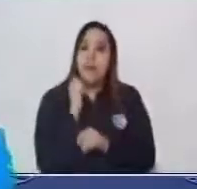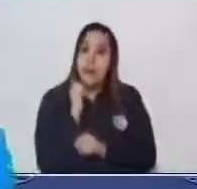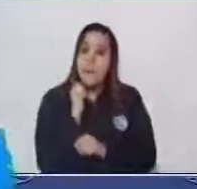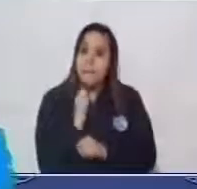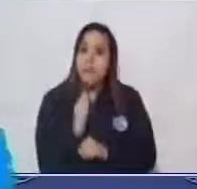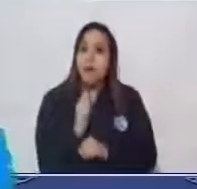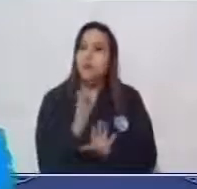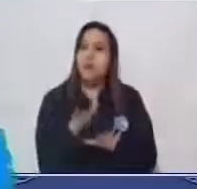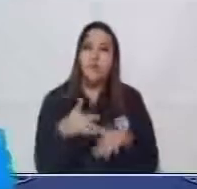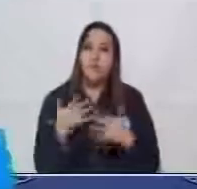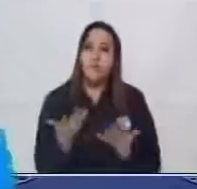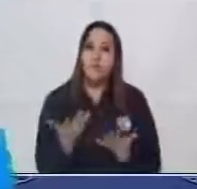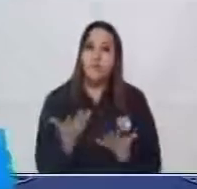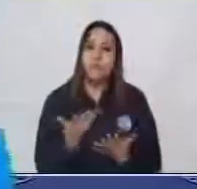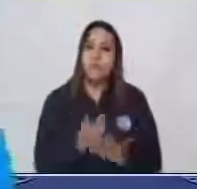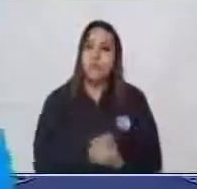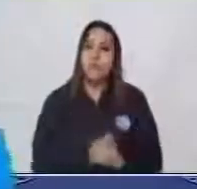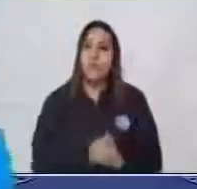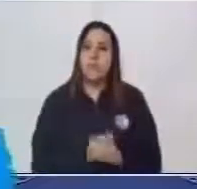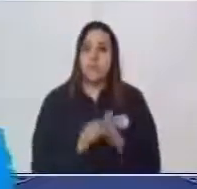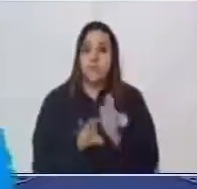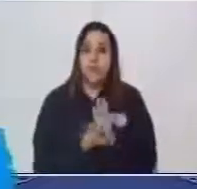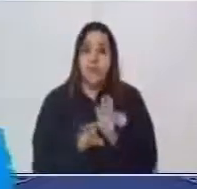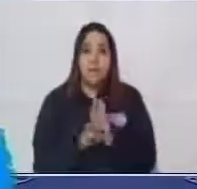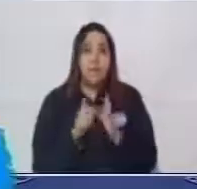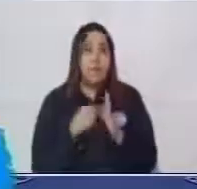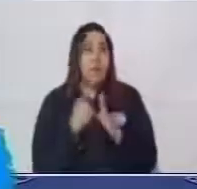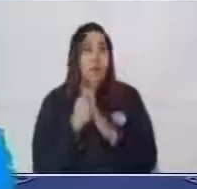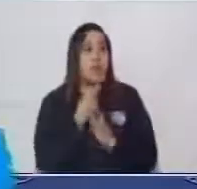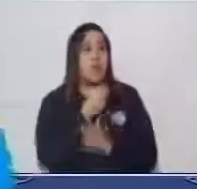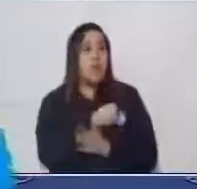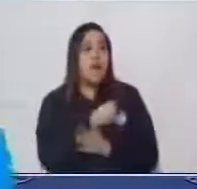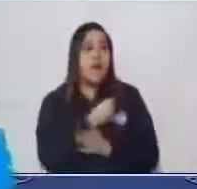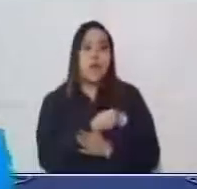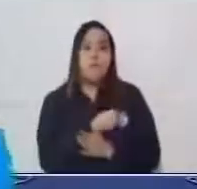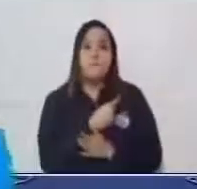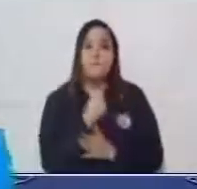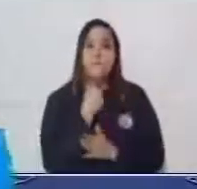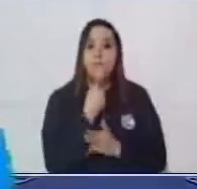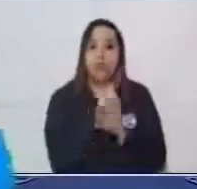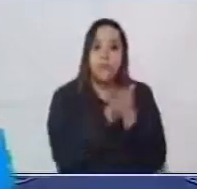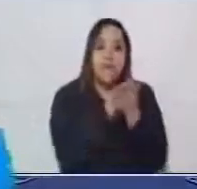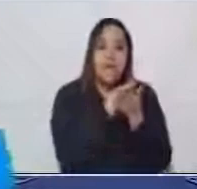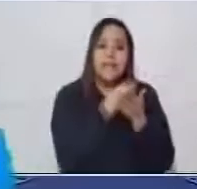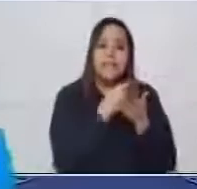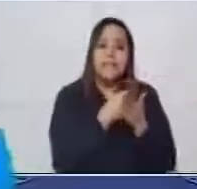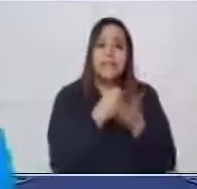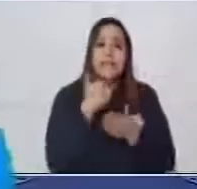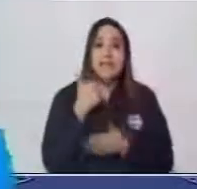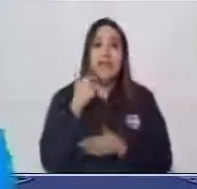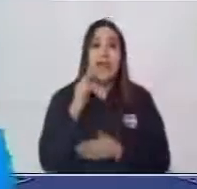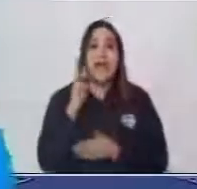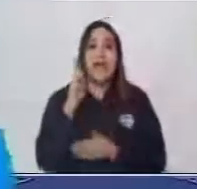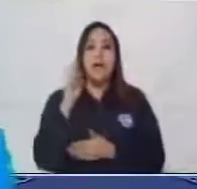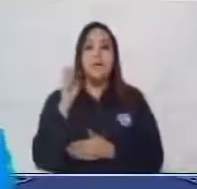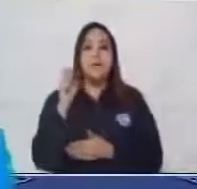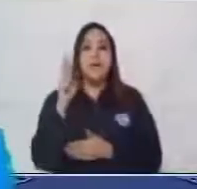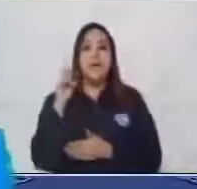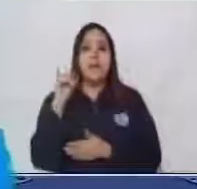cuando nos expresamos o vamos a escribir abreviaturas. ¿Qué